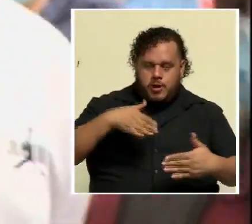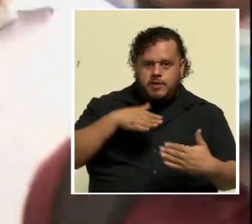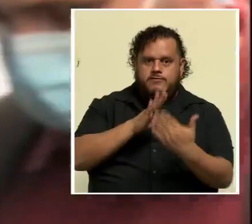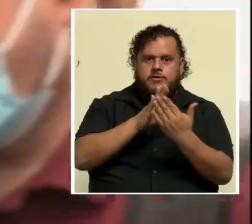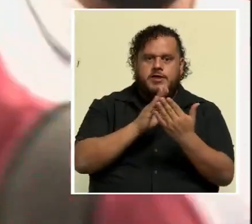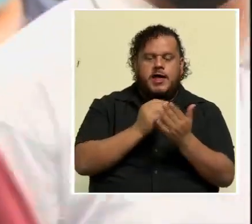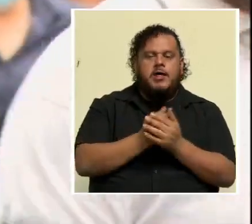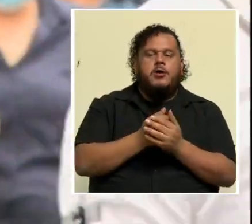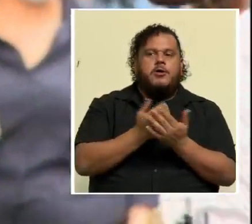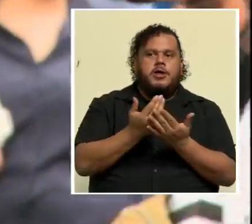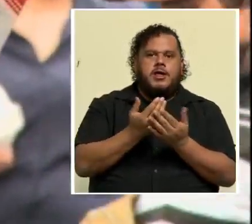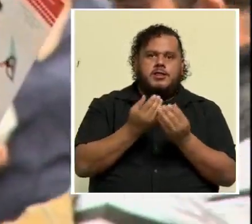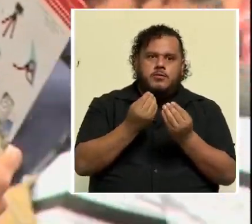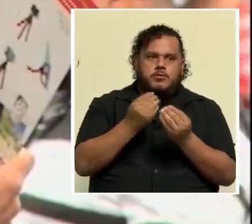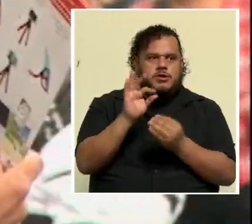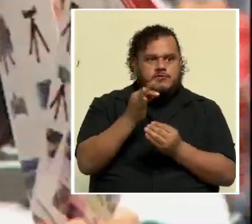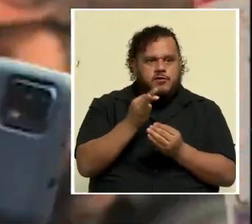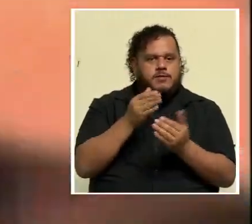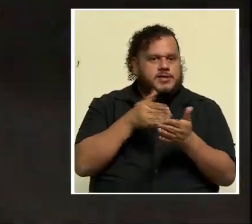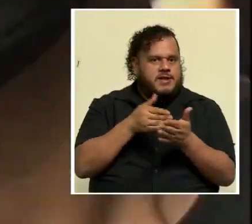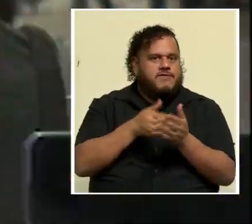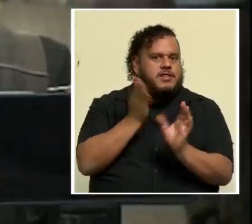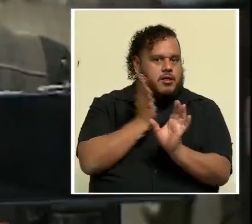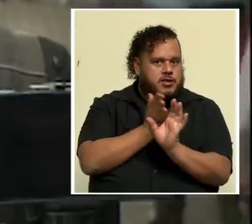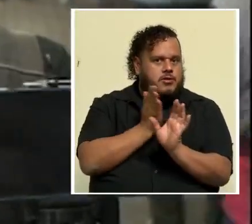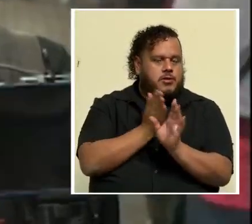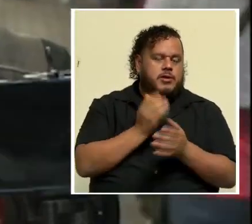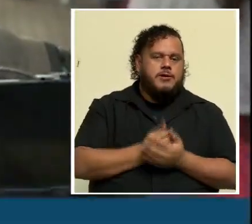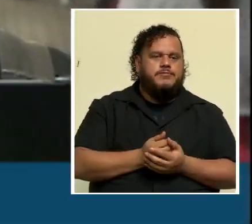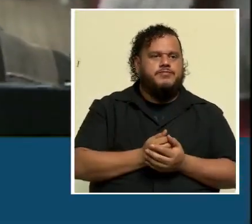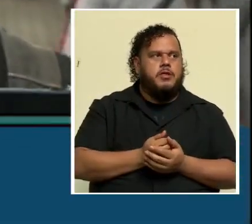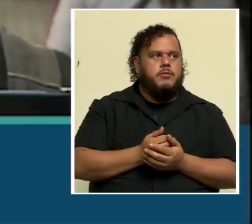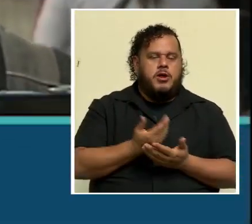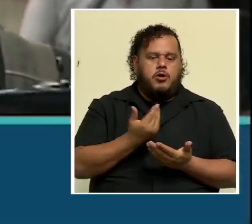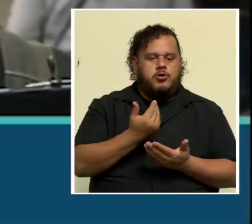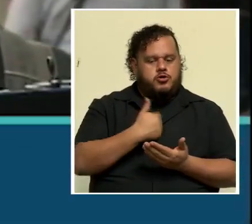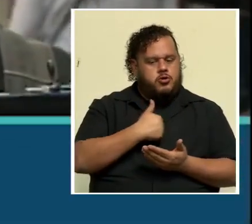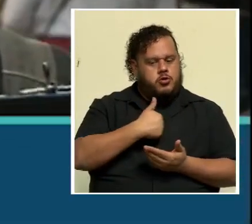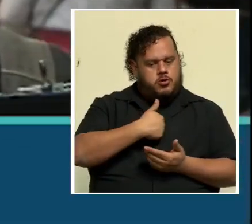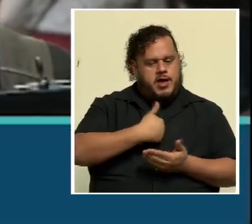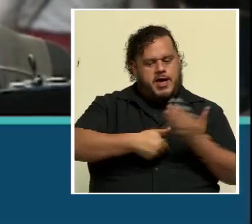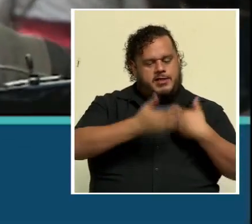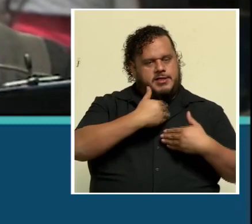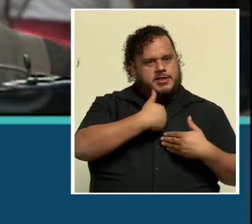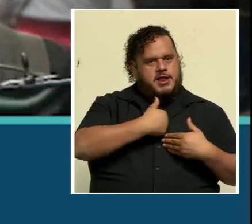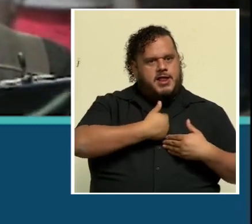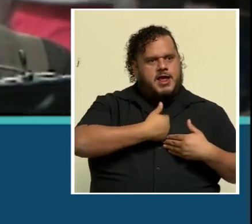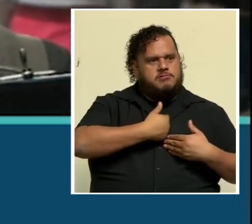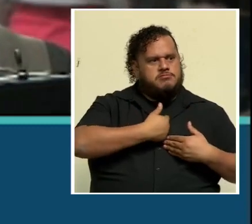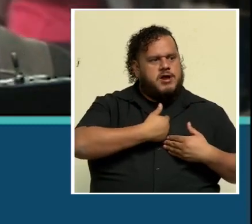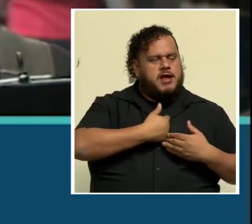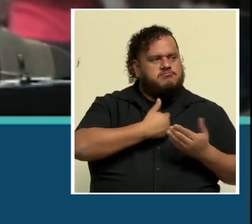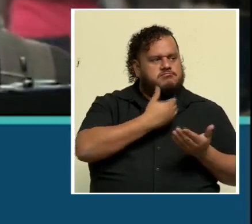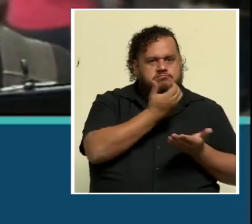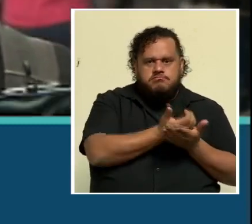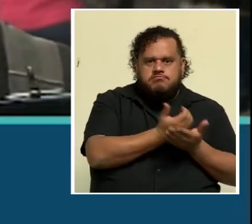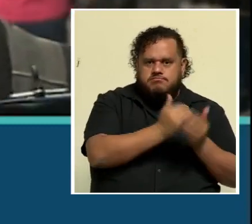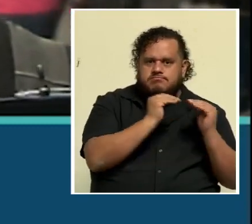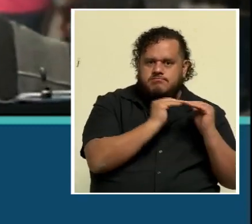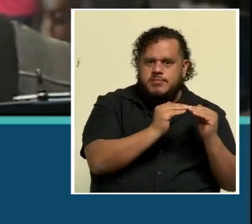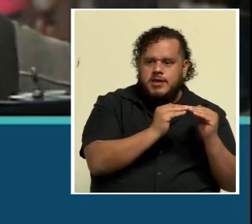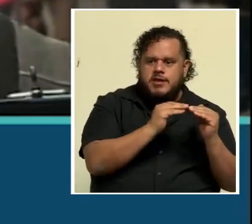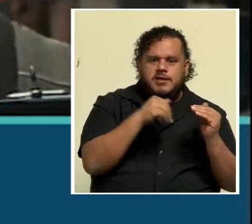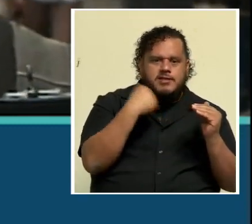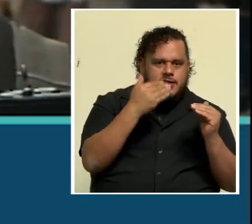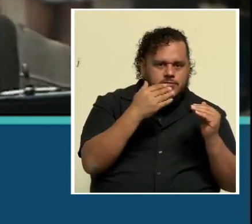debates psicológicos. Traumatizante pasar de tener una estabilidad económica a venir aquí y no